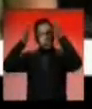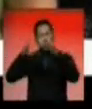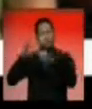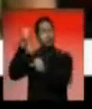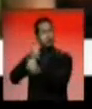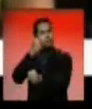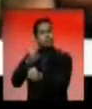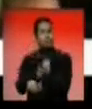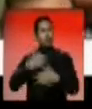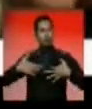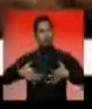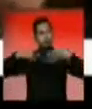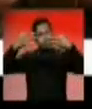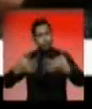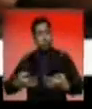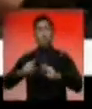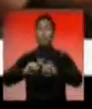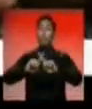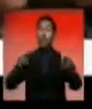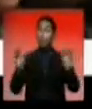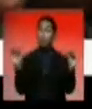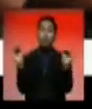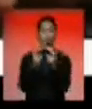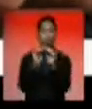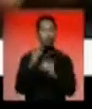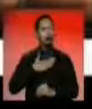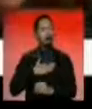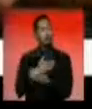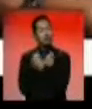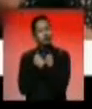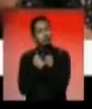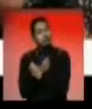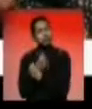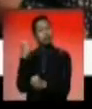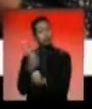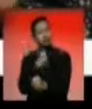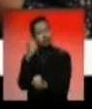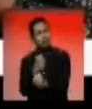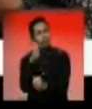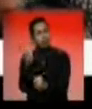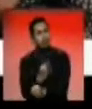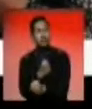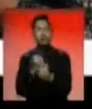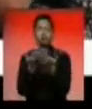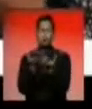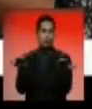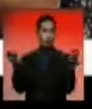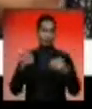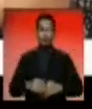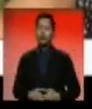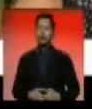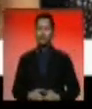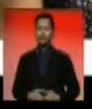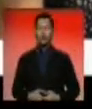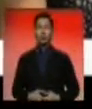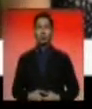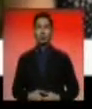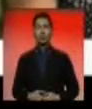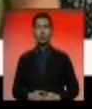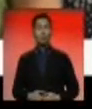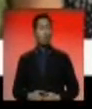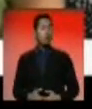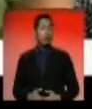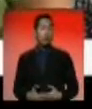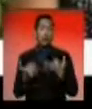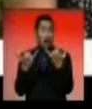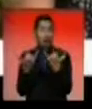con honestidad, pero sobre todo con muchísimo trabajo y el amor a los más desprotegidos. Ahora